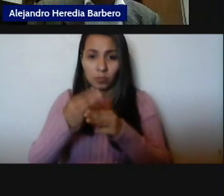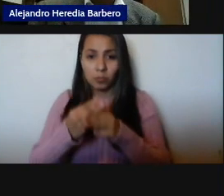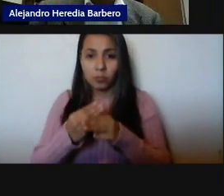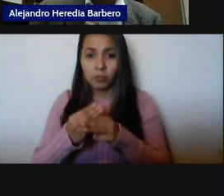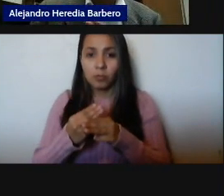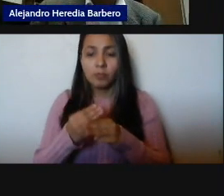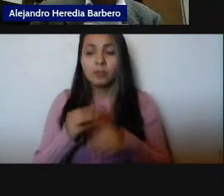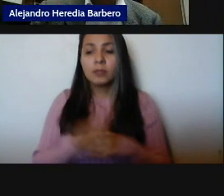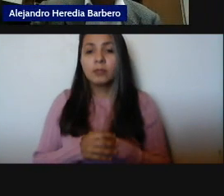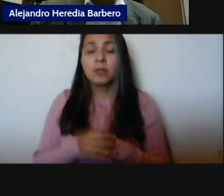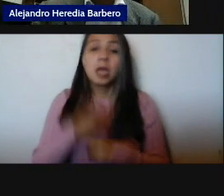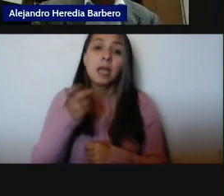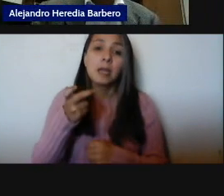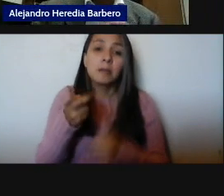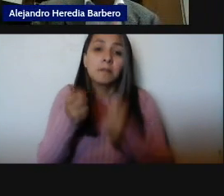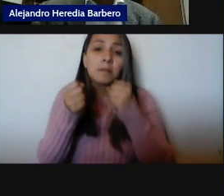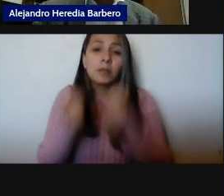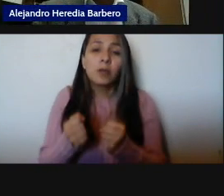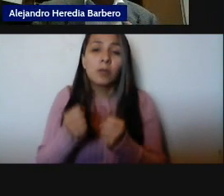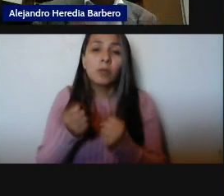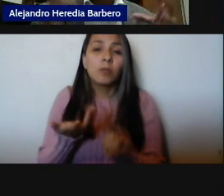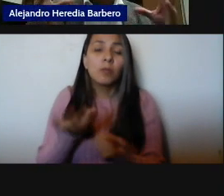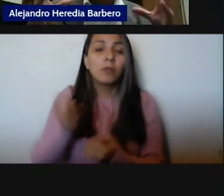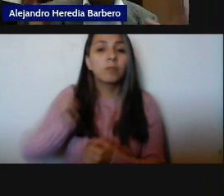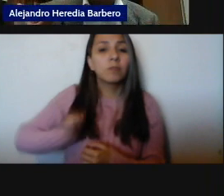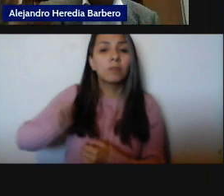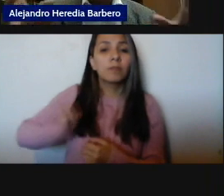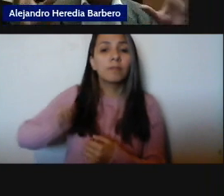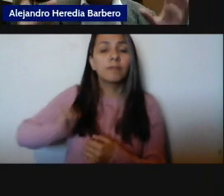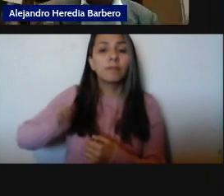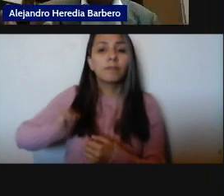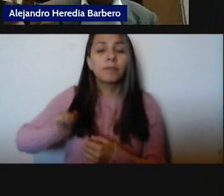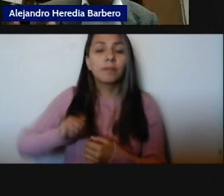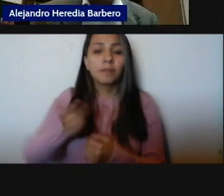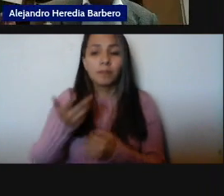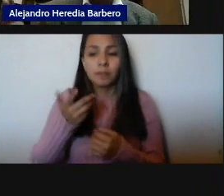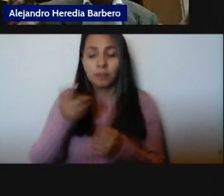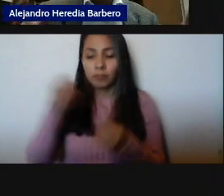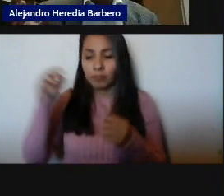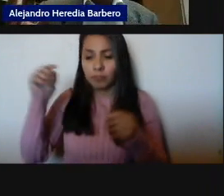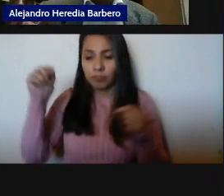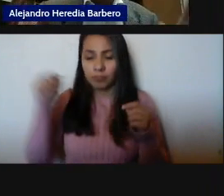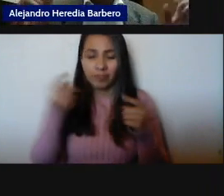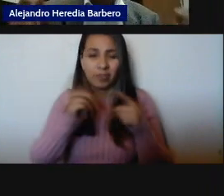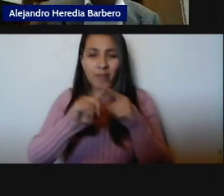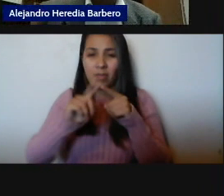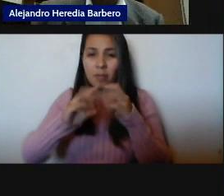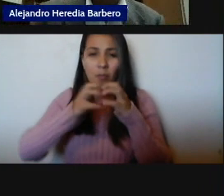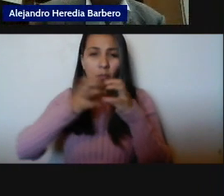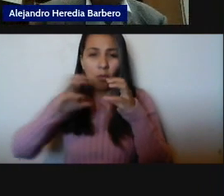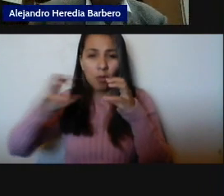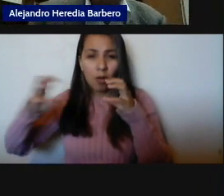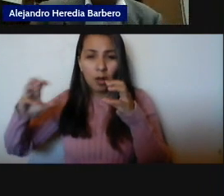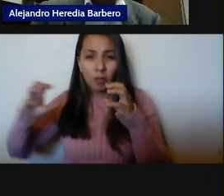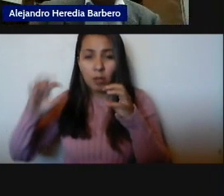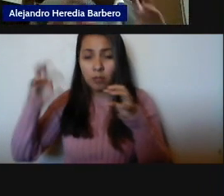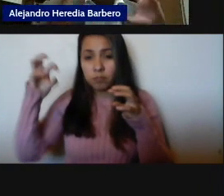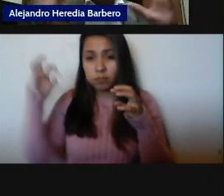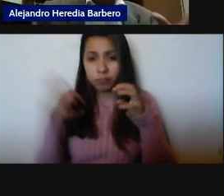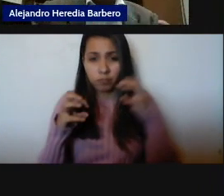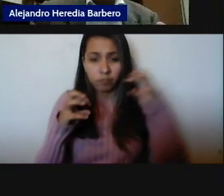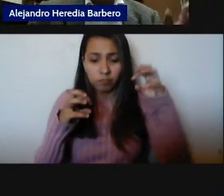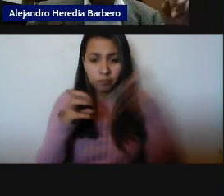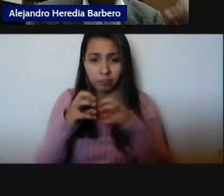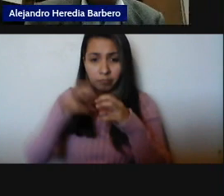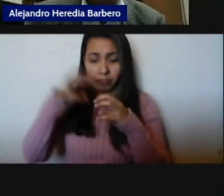momento pudieron formar máquinas moleculares, es decir, compuestos orgánicos de ciertos pesos moleculares